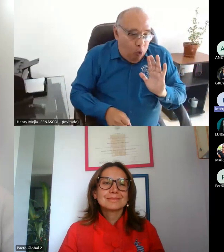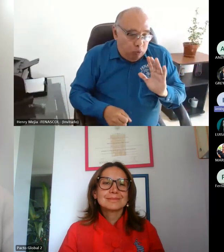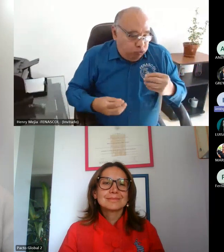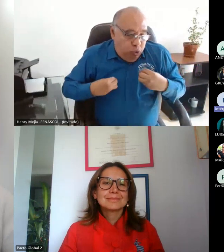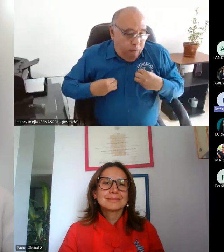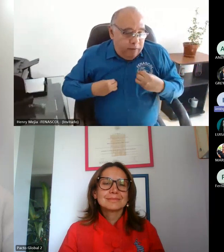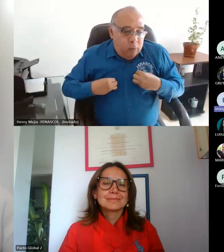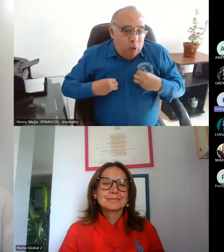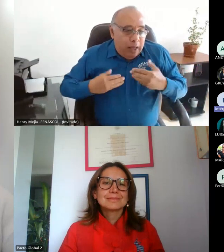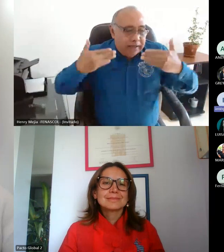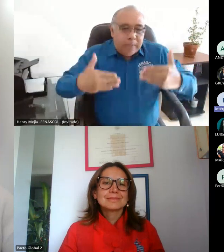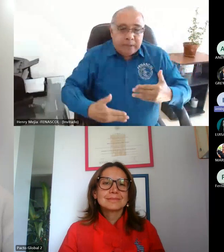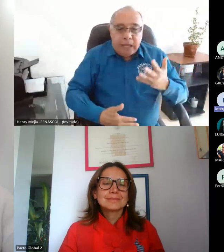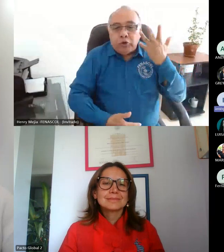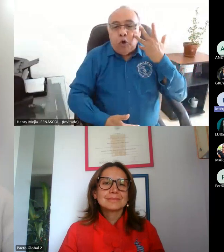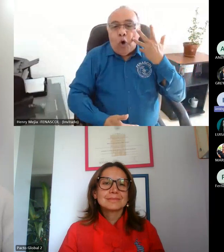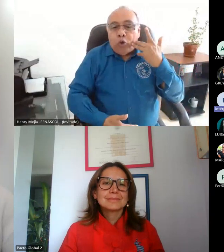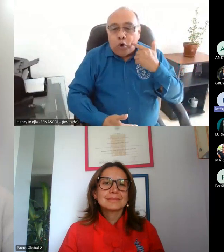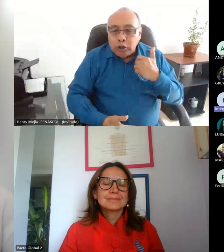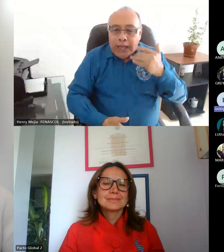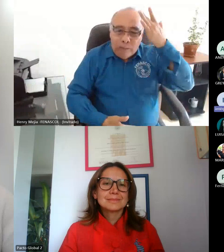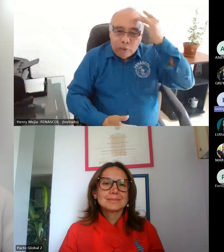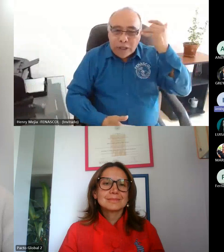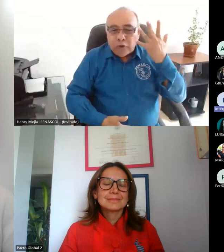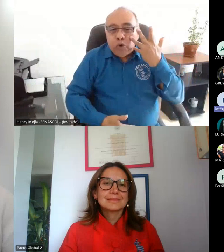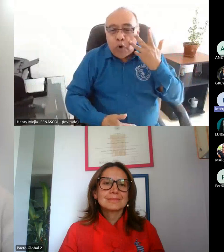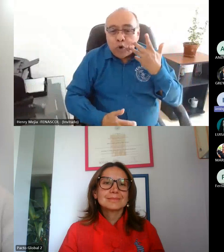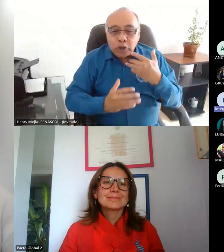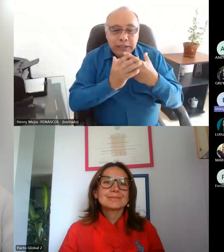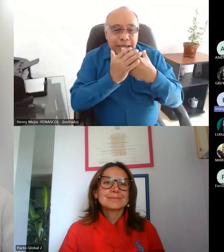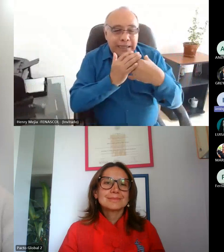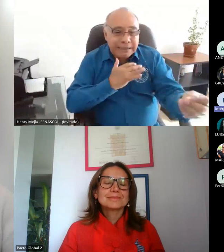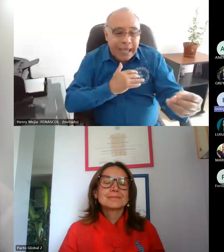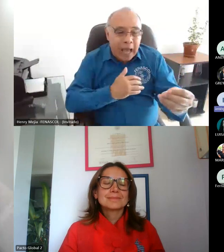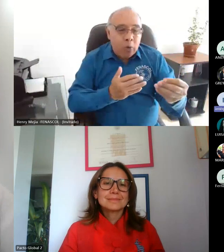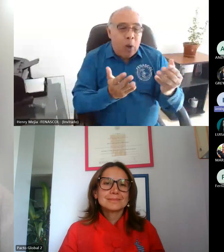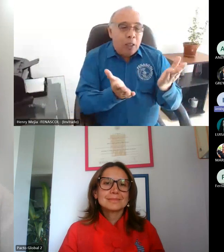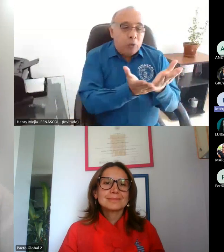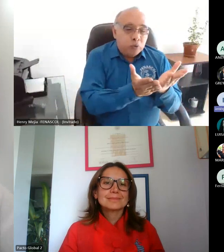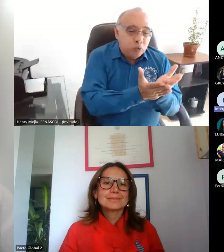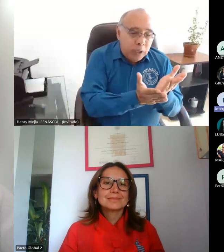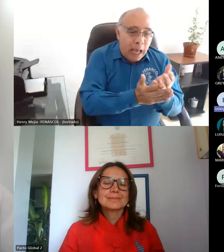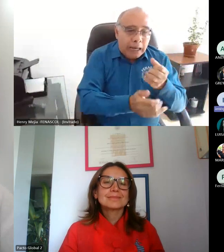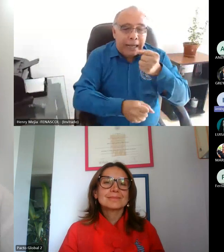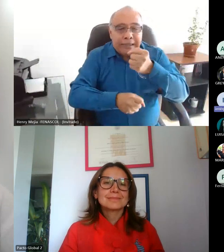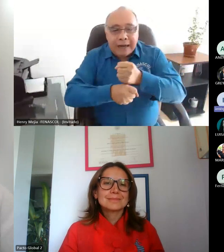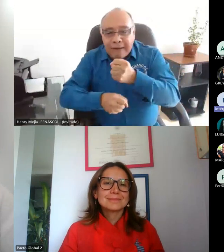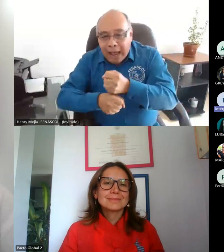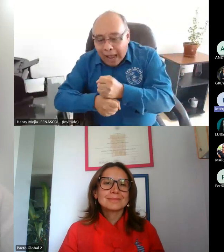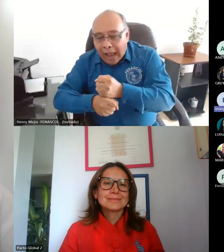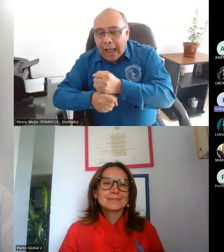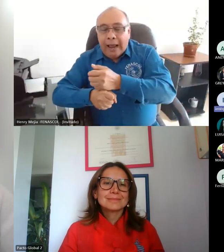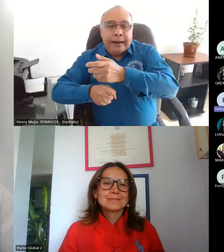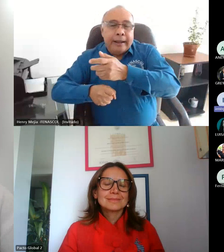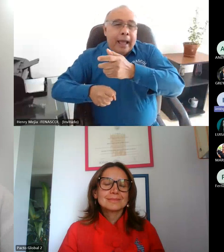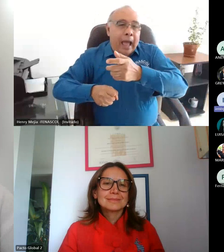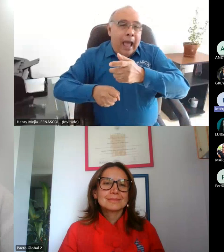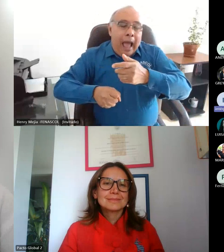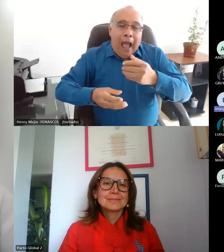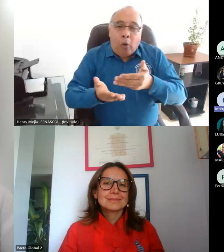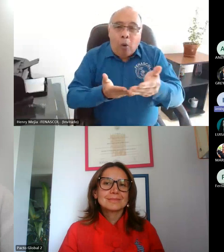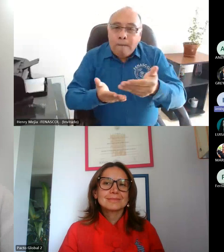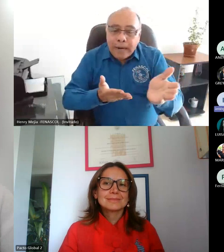situación sí la discapacidad no se acaba en 5 meses nosotros lo vivimos todos los días nosotros vamos a estudiar